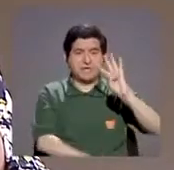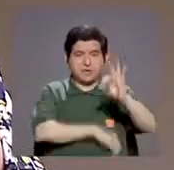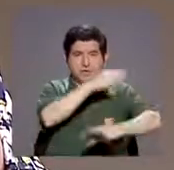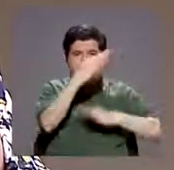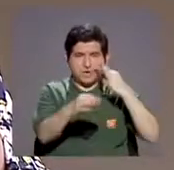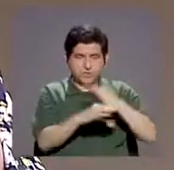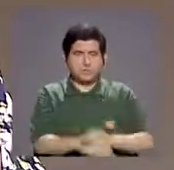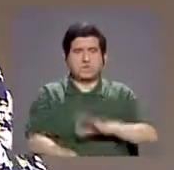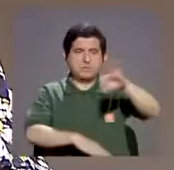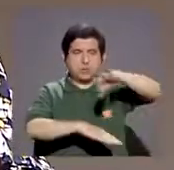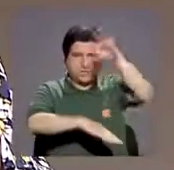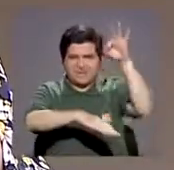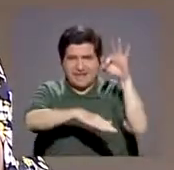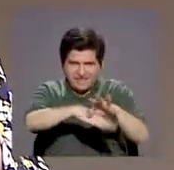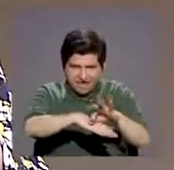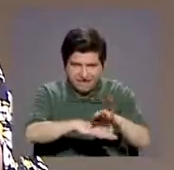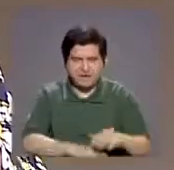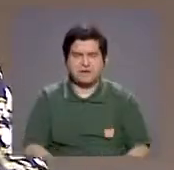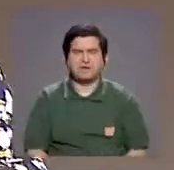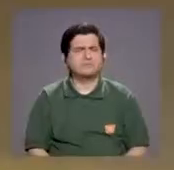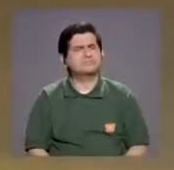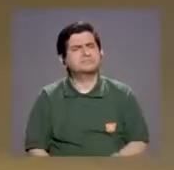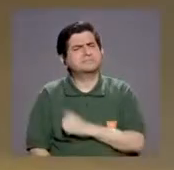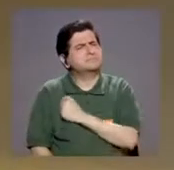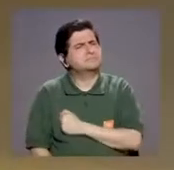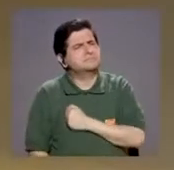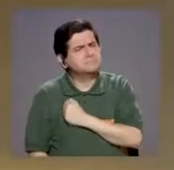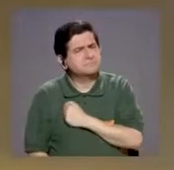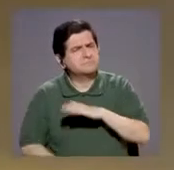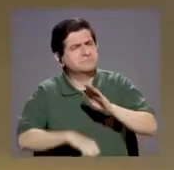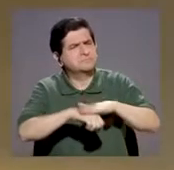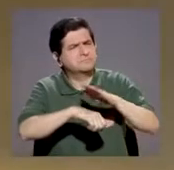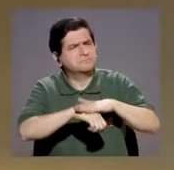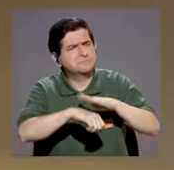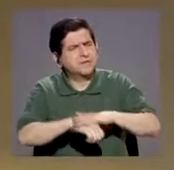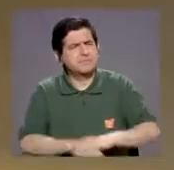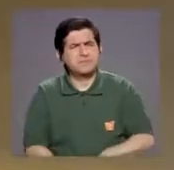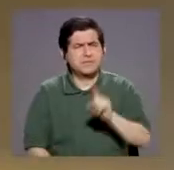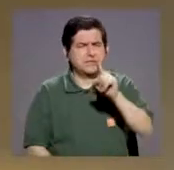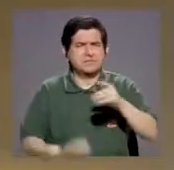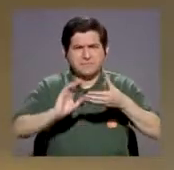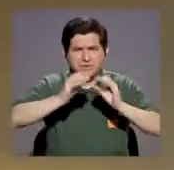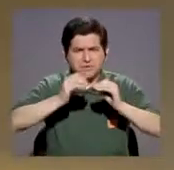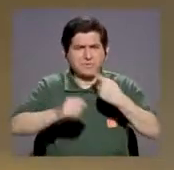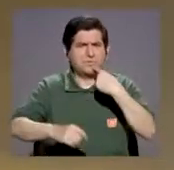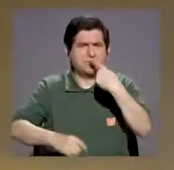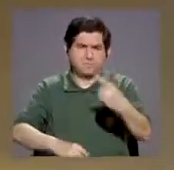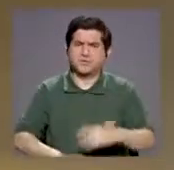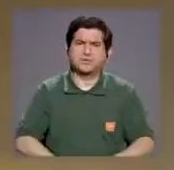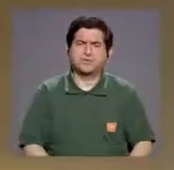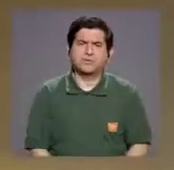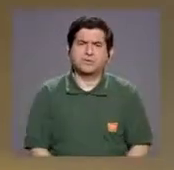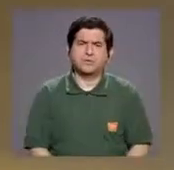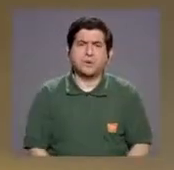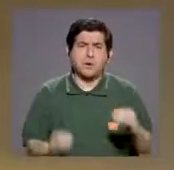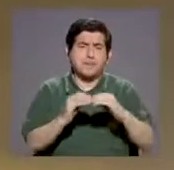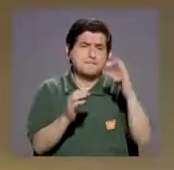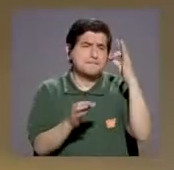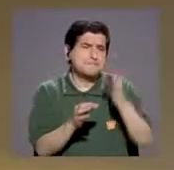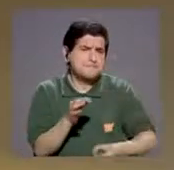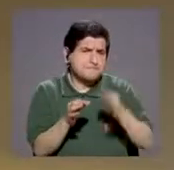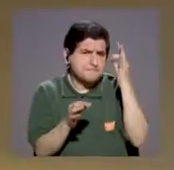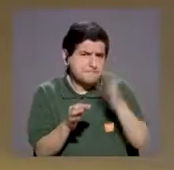de dengue que hay lava por ciento se dejen dar un pequeño gatito es más sencilla